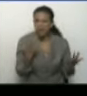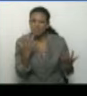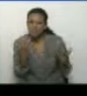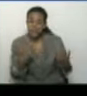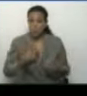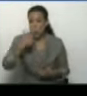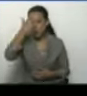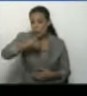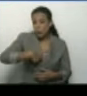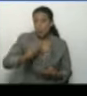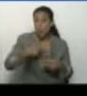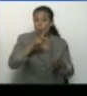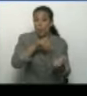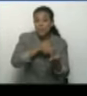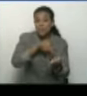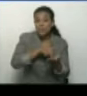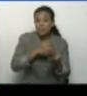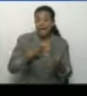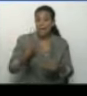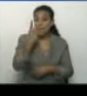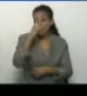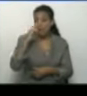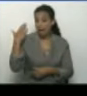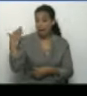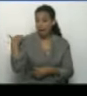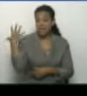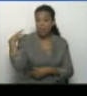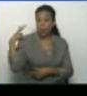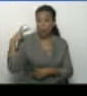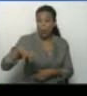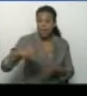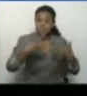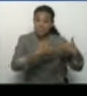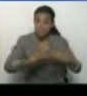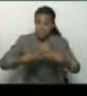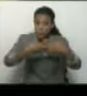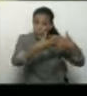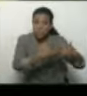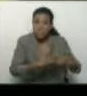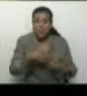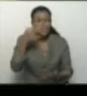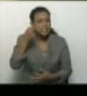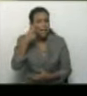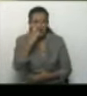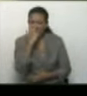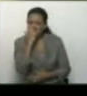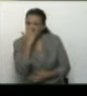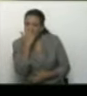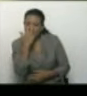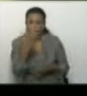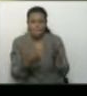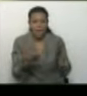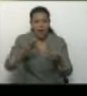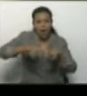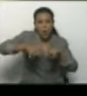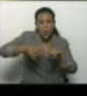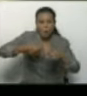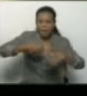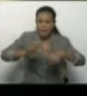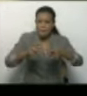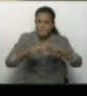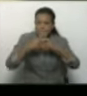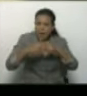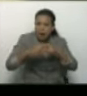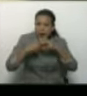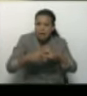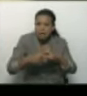caso, yo tuve la oportunidad de participar en el primer año en Washington, en la primera edición. Siempre había tenido curiosidad por la mecánica, por la electrónica, pero